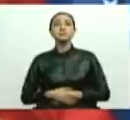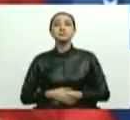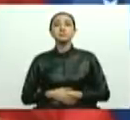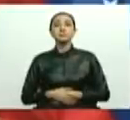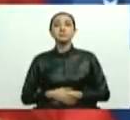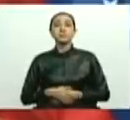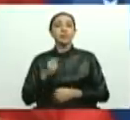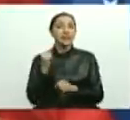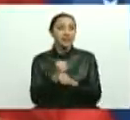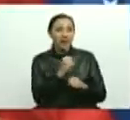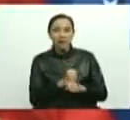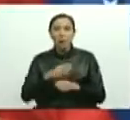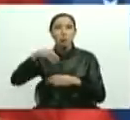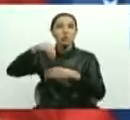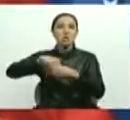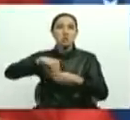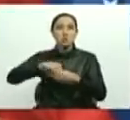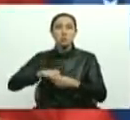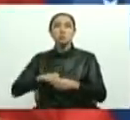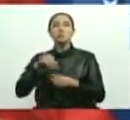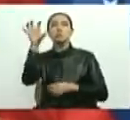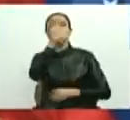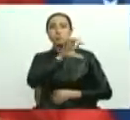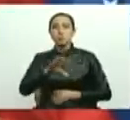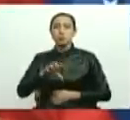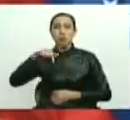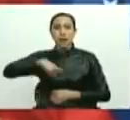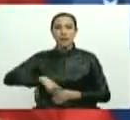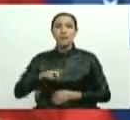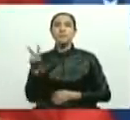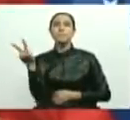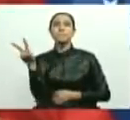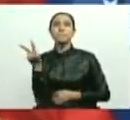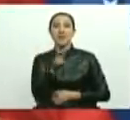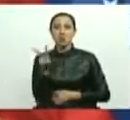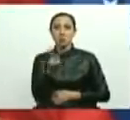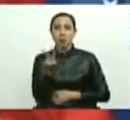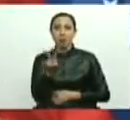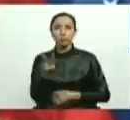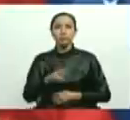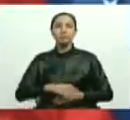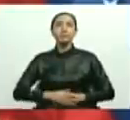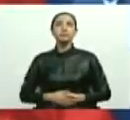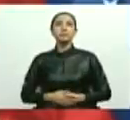ocupacionistas, intervencionistas extranjeras en territorio venezolano.